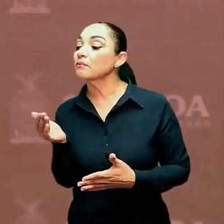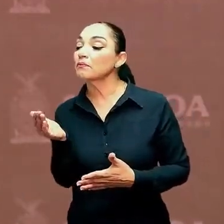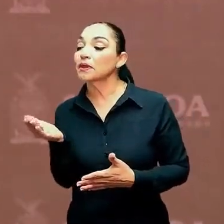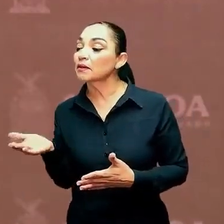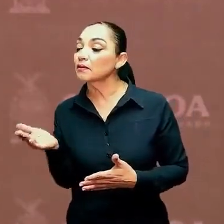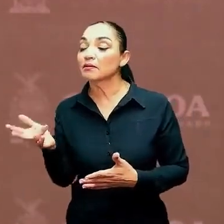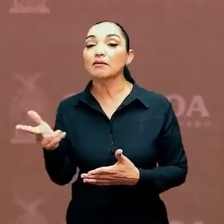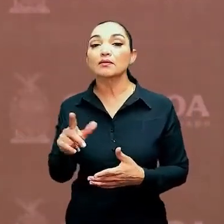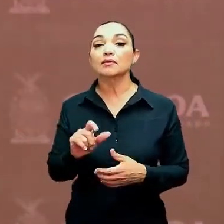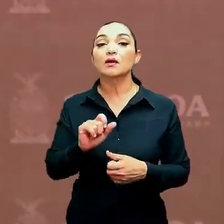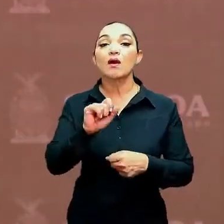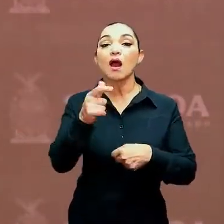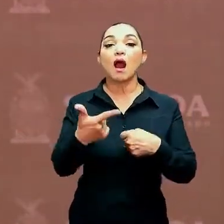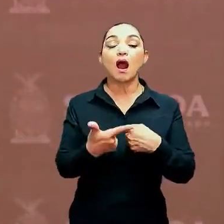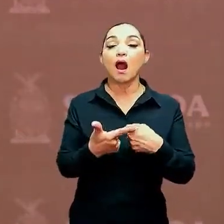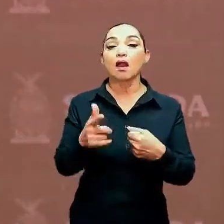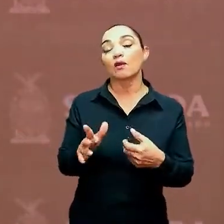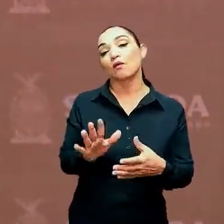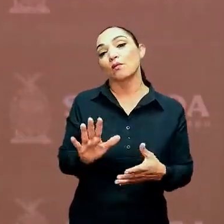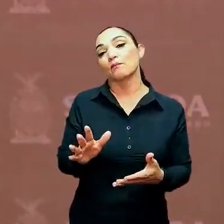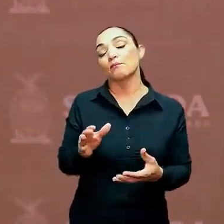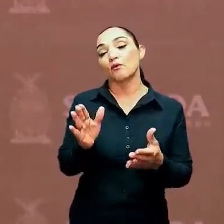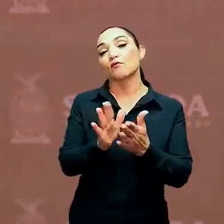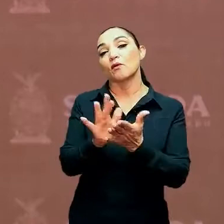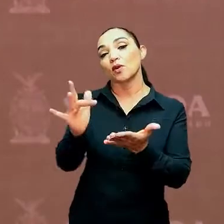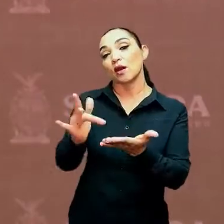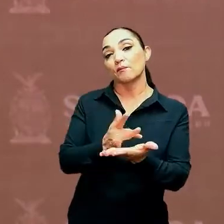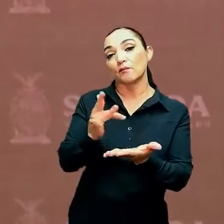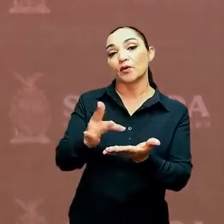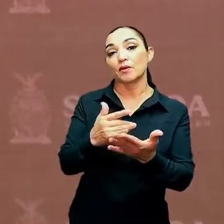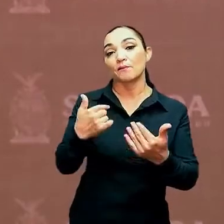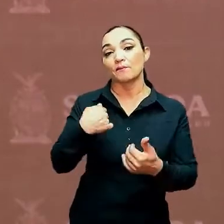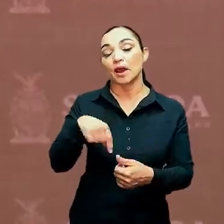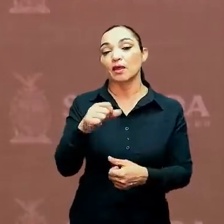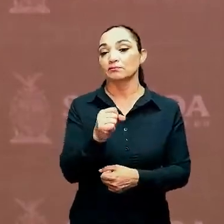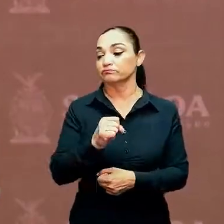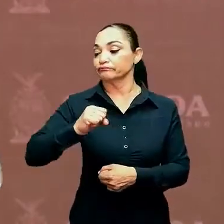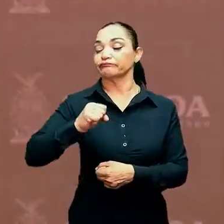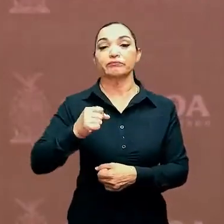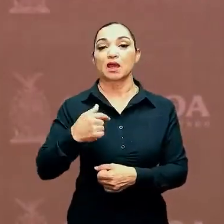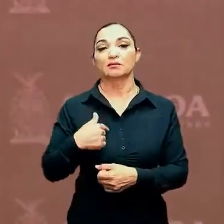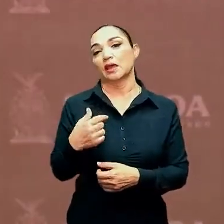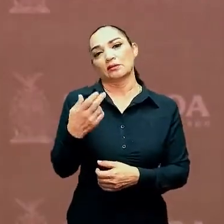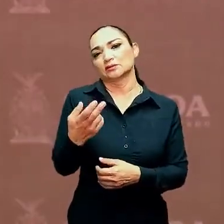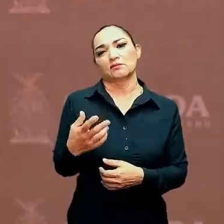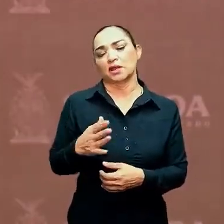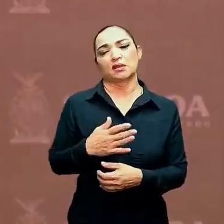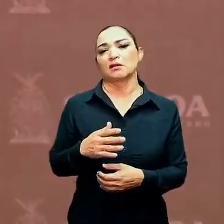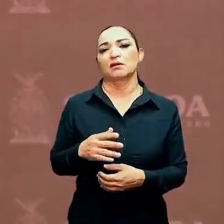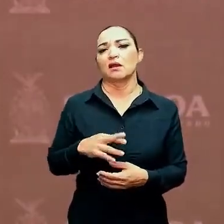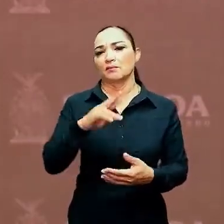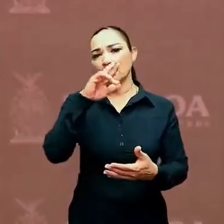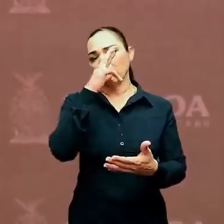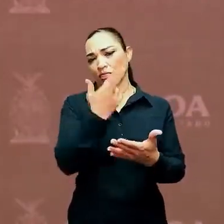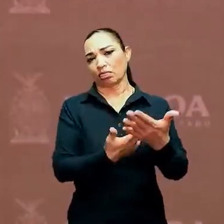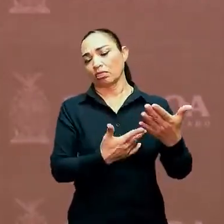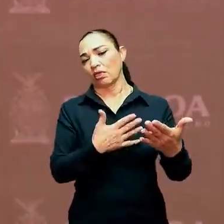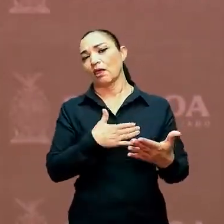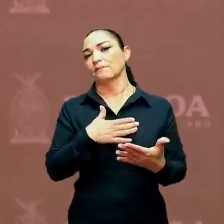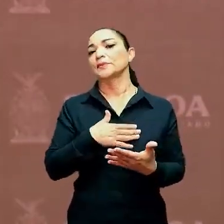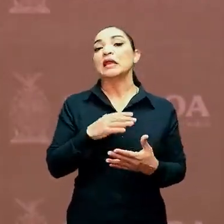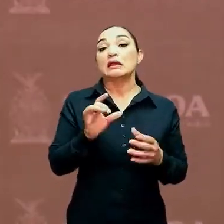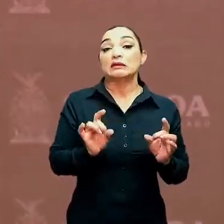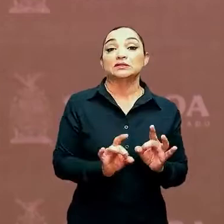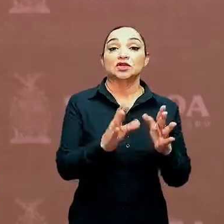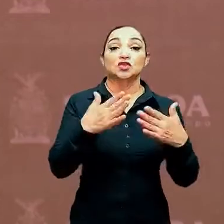nada contra fulano mengano, entonces ya me acusan, me señalan, ¿no? No voy a hacer nada. El que tenga alguna responsabilidad,